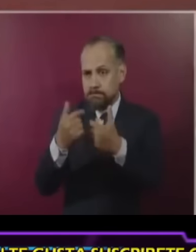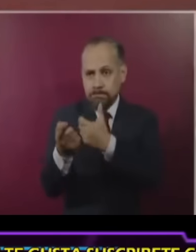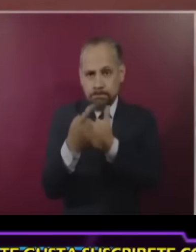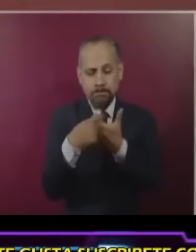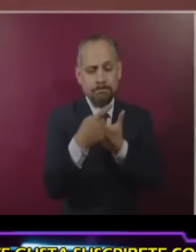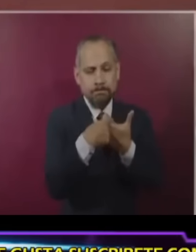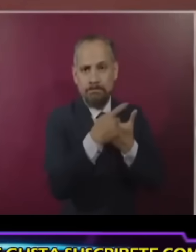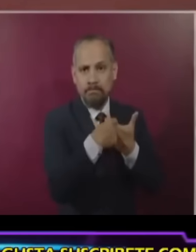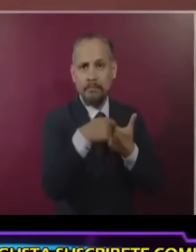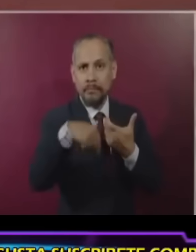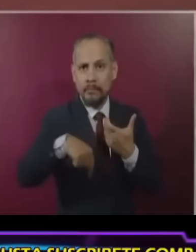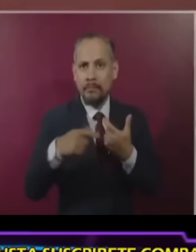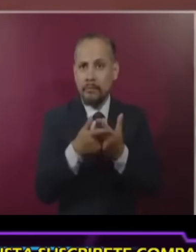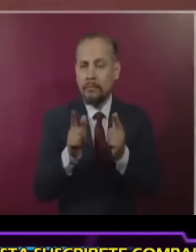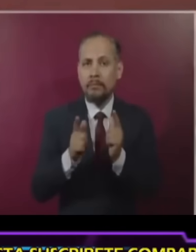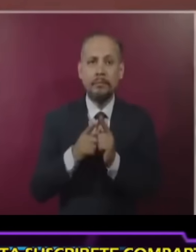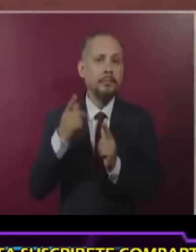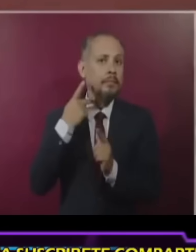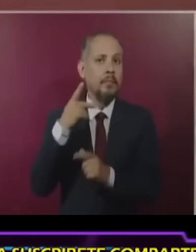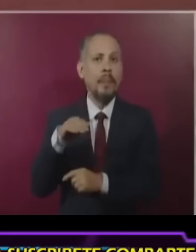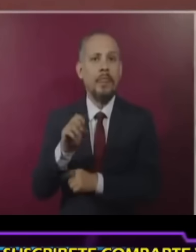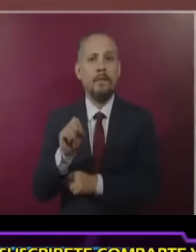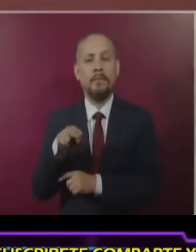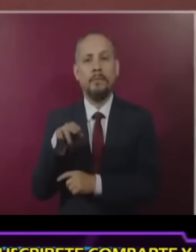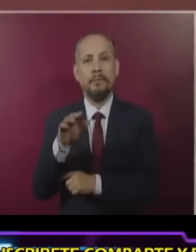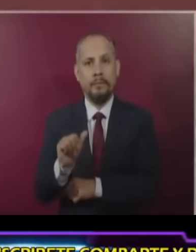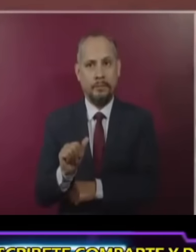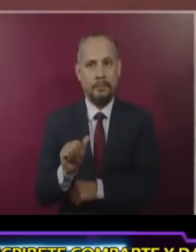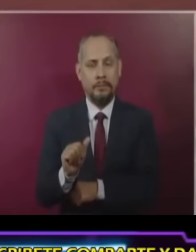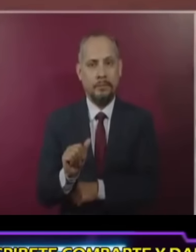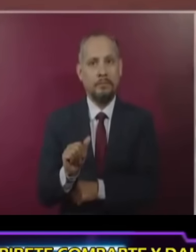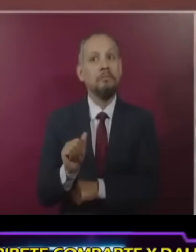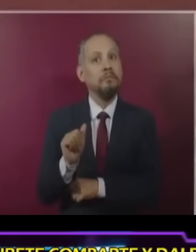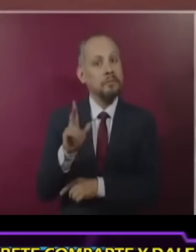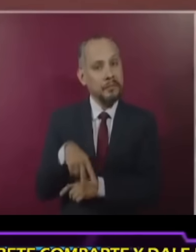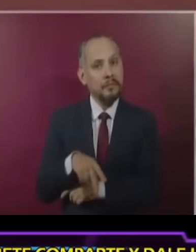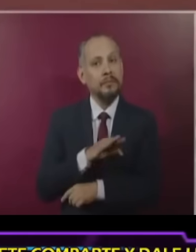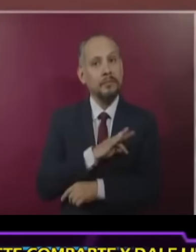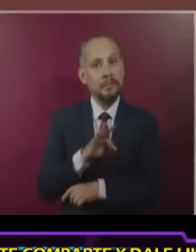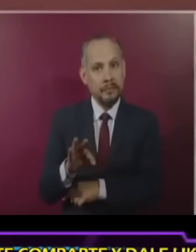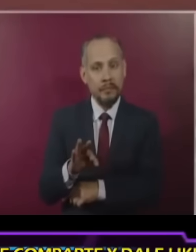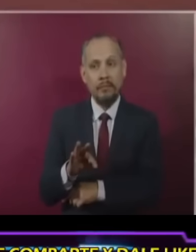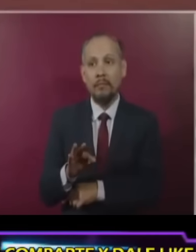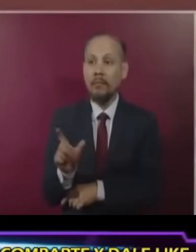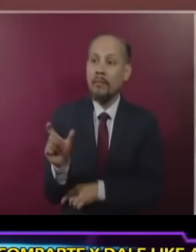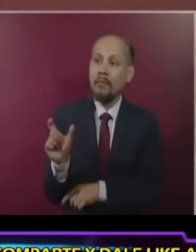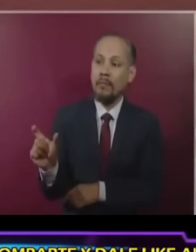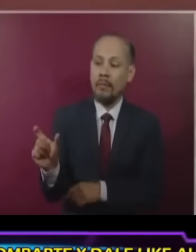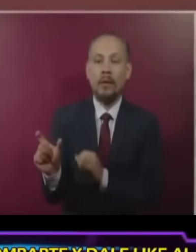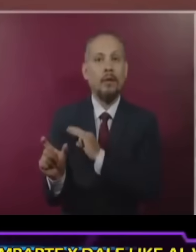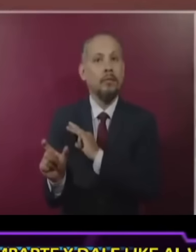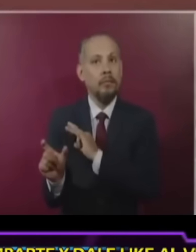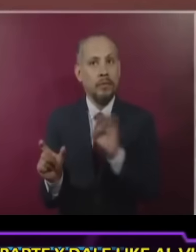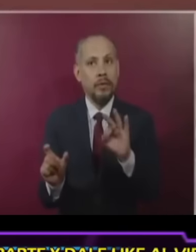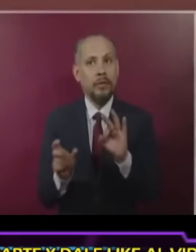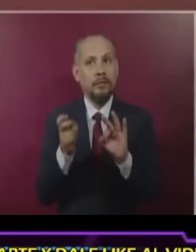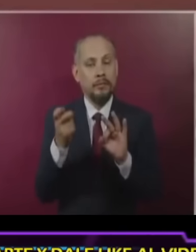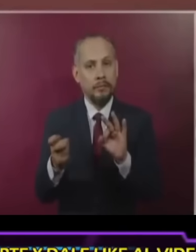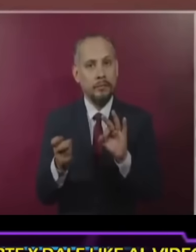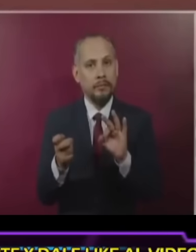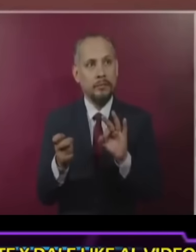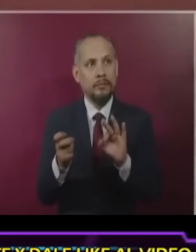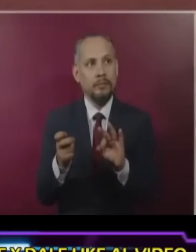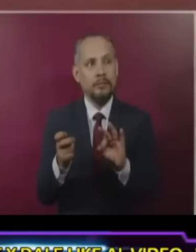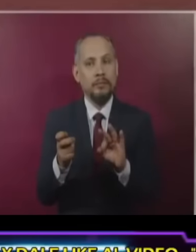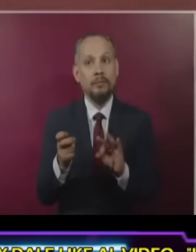afíliate y a todos aquellos les vamos a dar su credencial ustedes quieren su